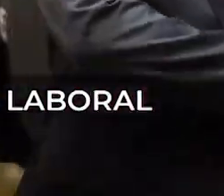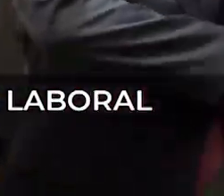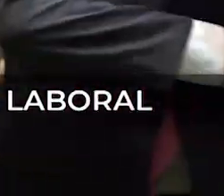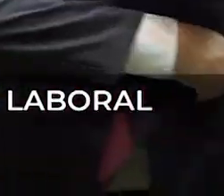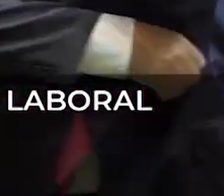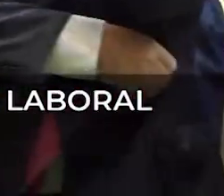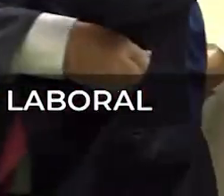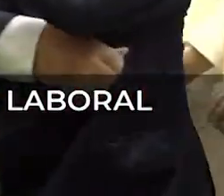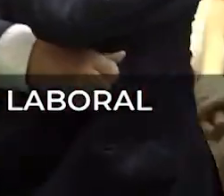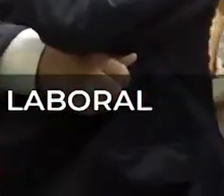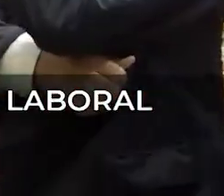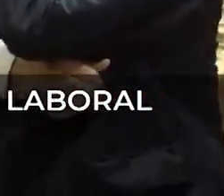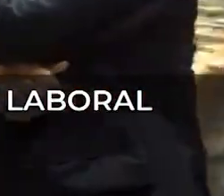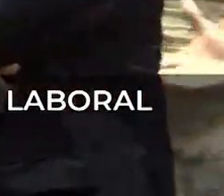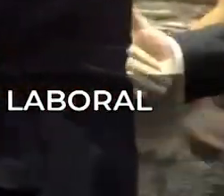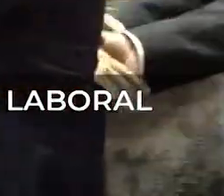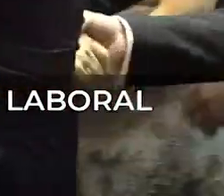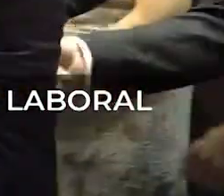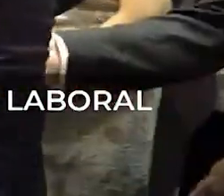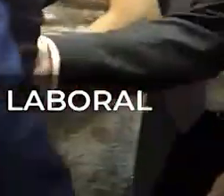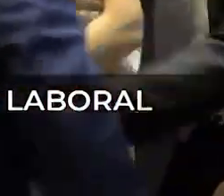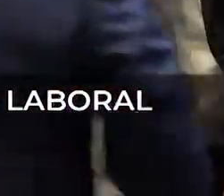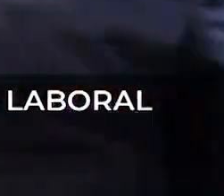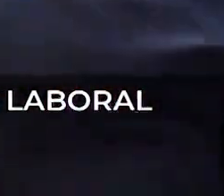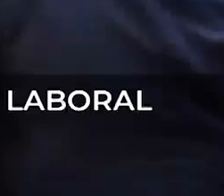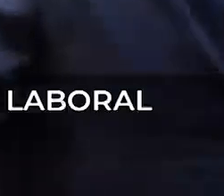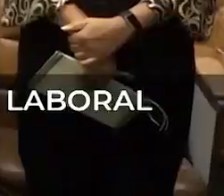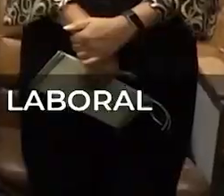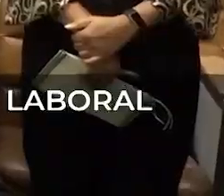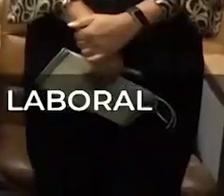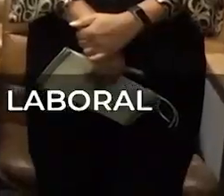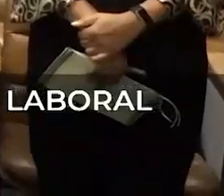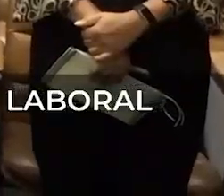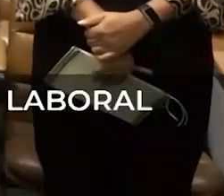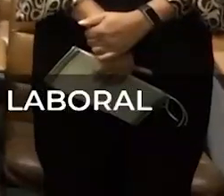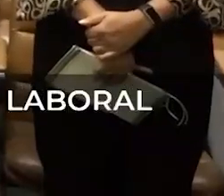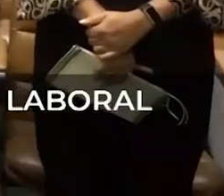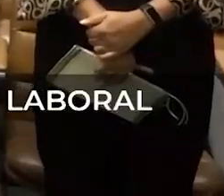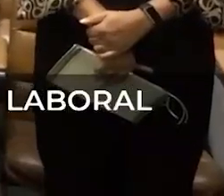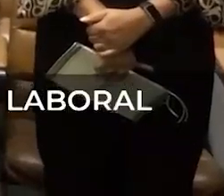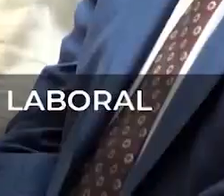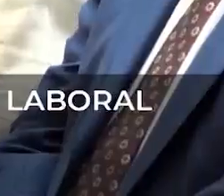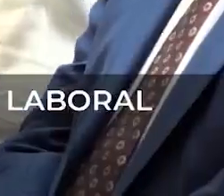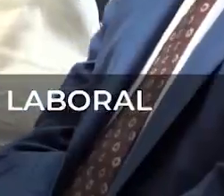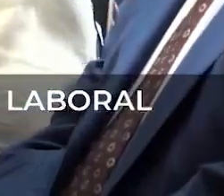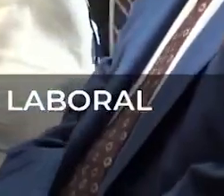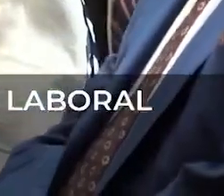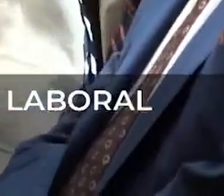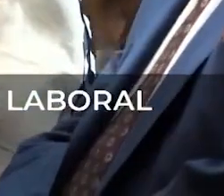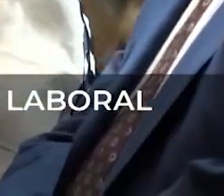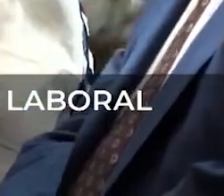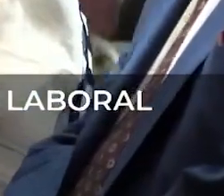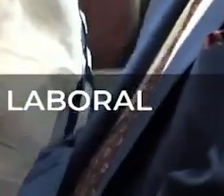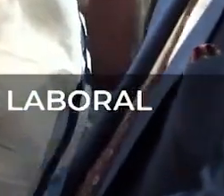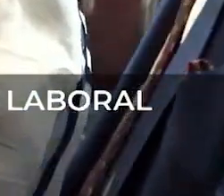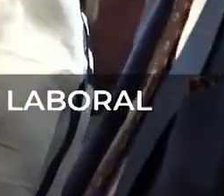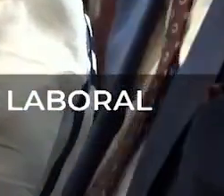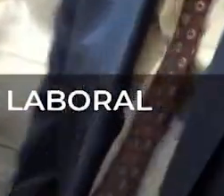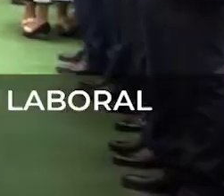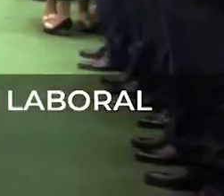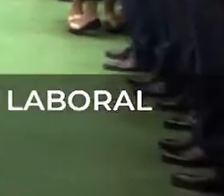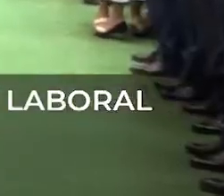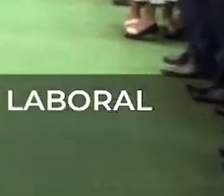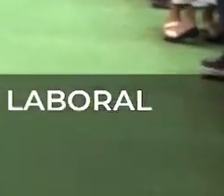discurso con motivo del 77 aniversario de la entidad monetaria y financiera un novedoso aumento de un 3.6% en la ocupación